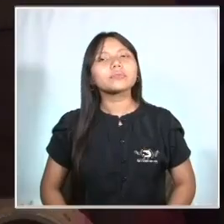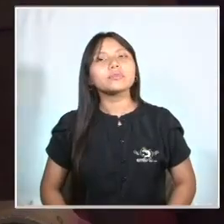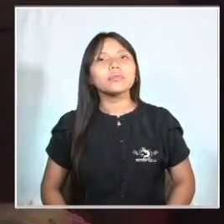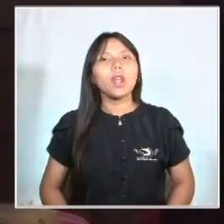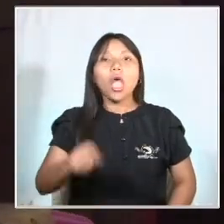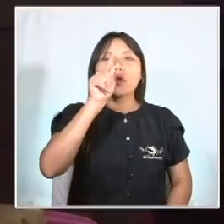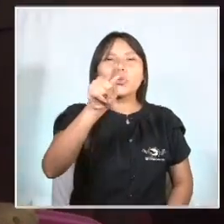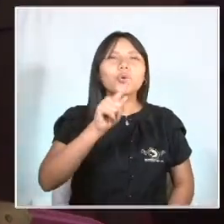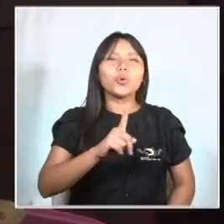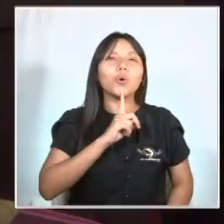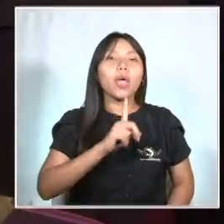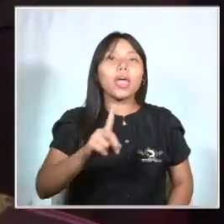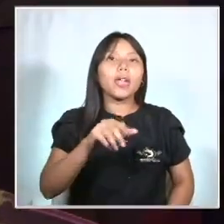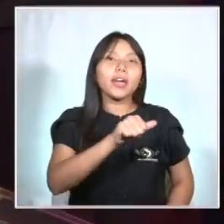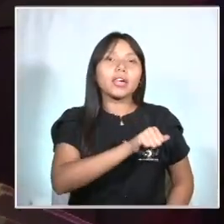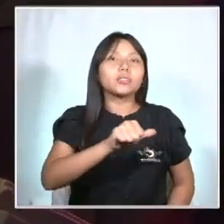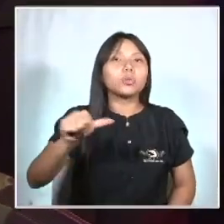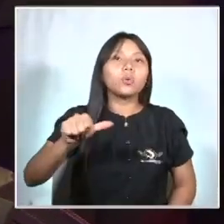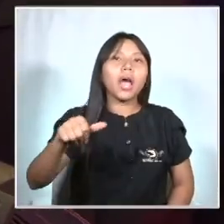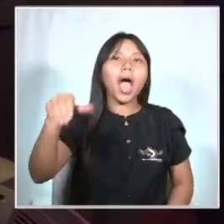tú eres una Hadasa.